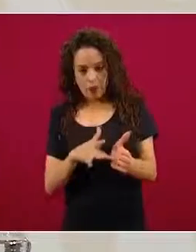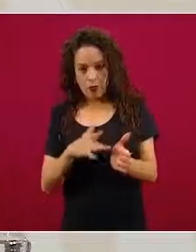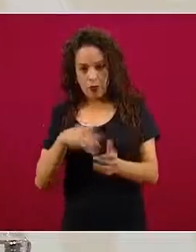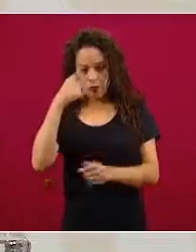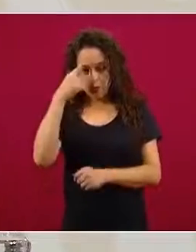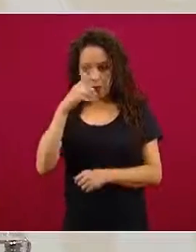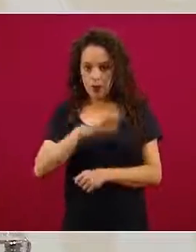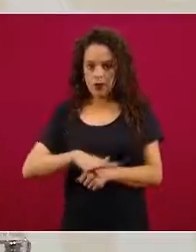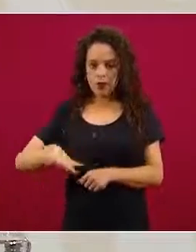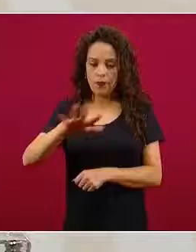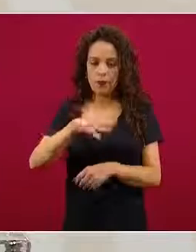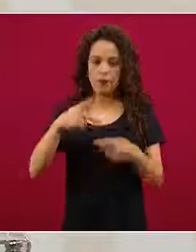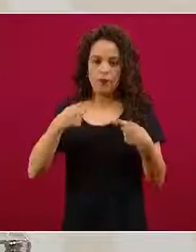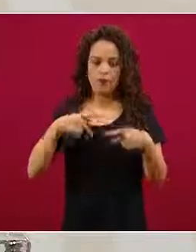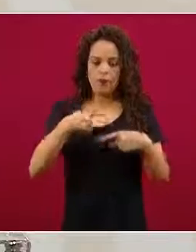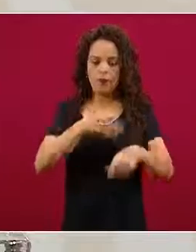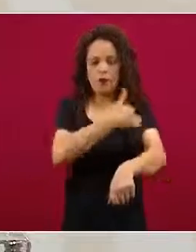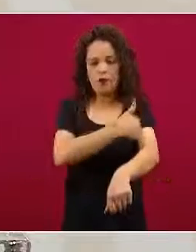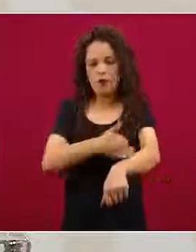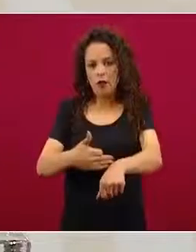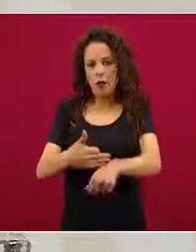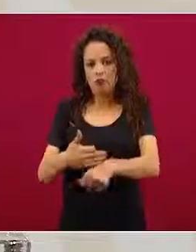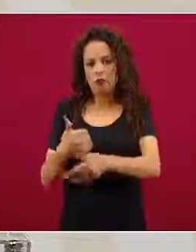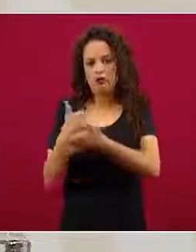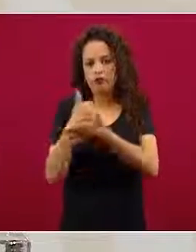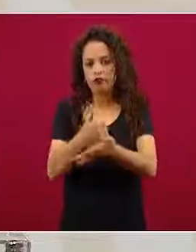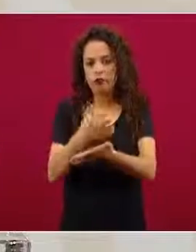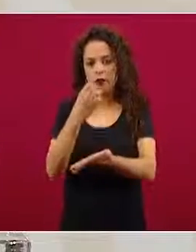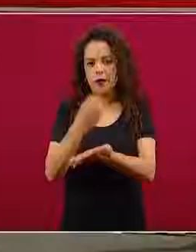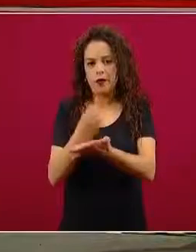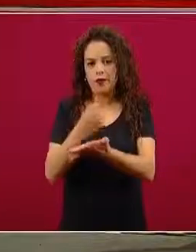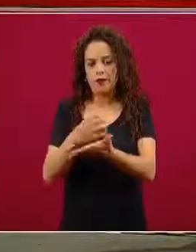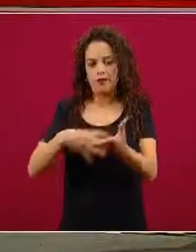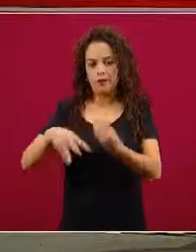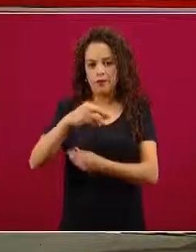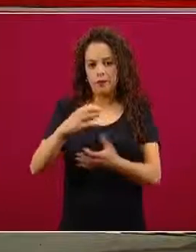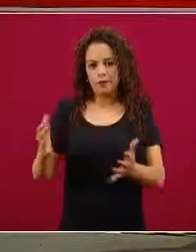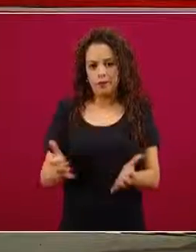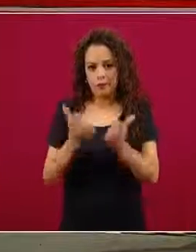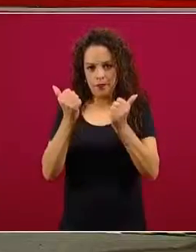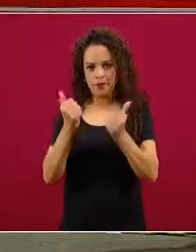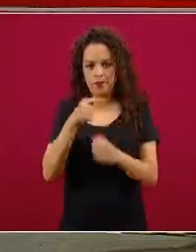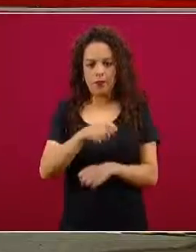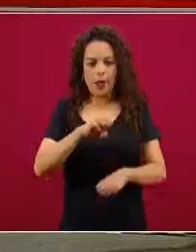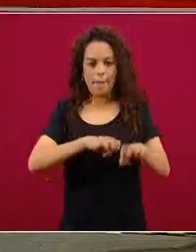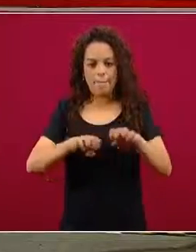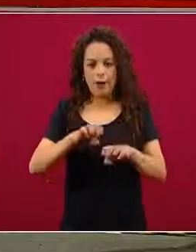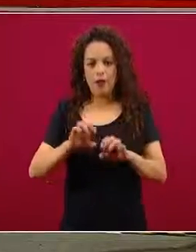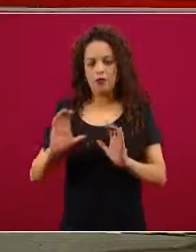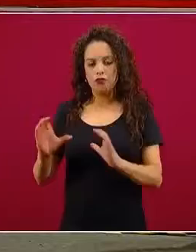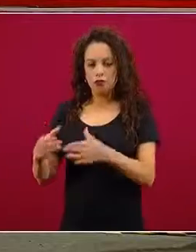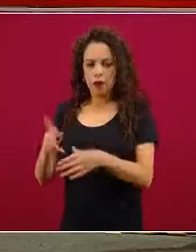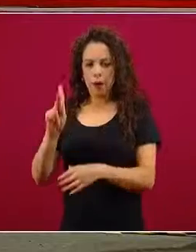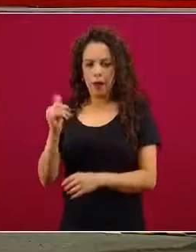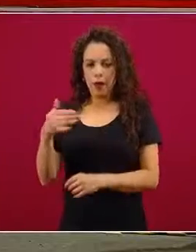economía de las familias, de las personas, de las empresas pequeñas y medianas, de todas aquellas